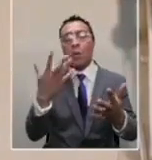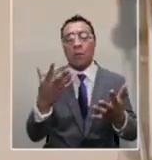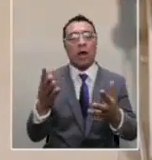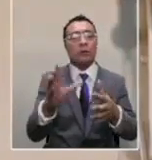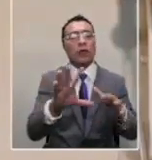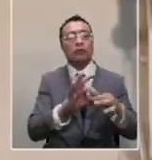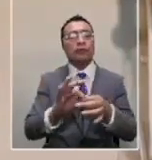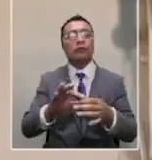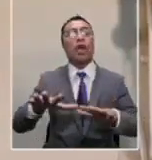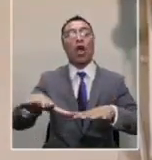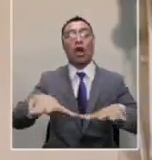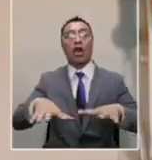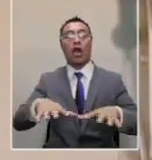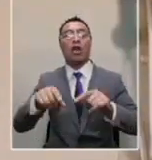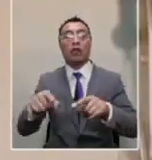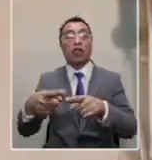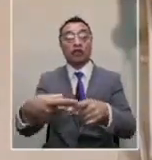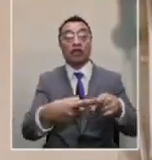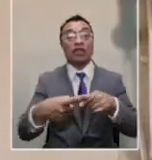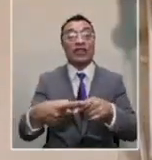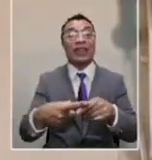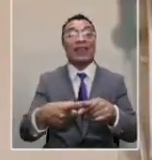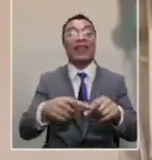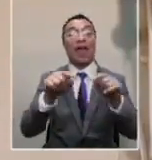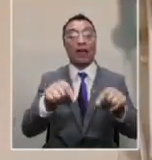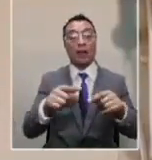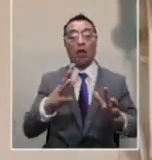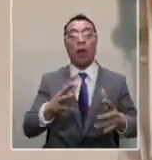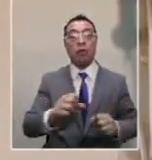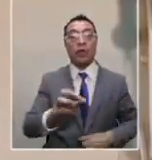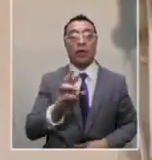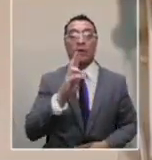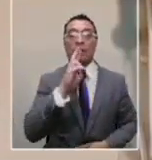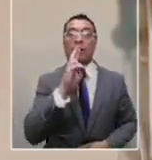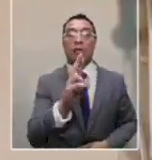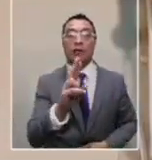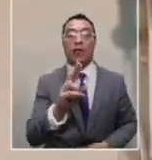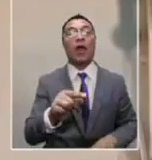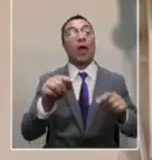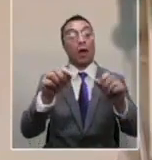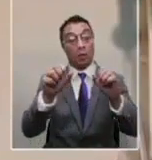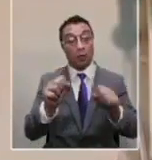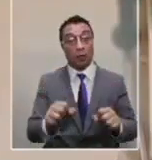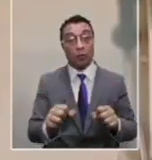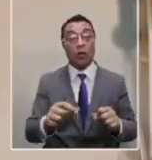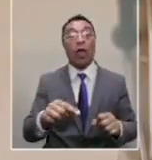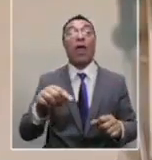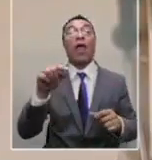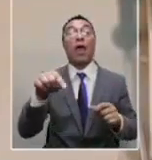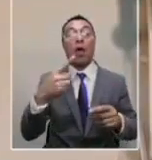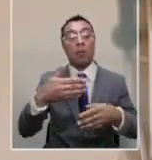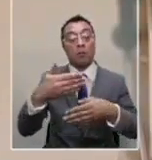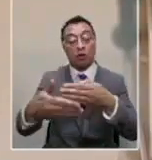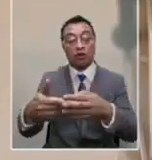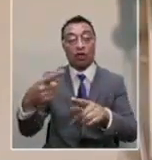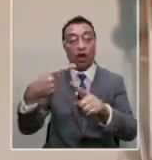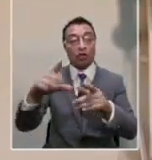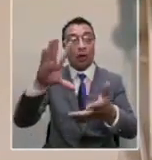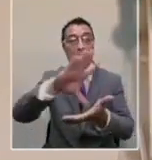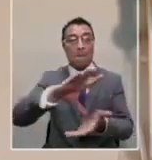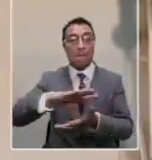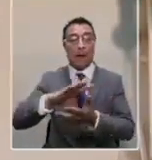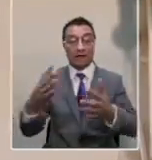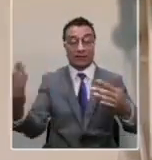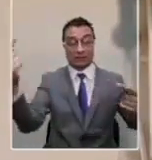cuales las sociedades muchas veces no tienen los elementos para responder. Y eso se debe fundamentalmente a que los procesos migratorios, como ha ocurrido en